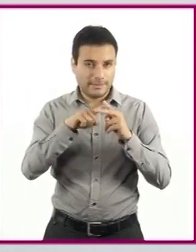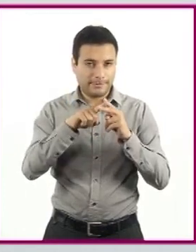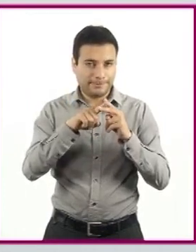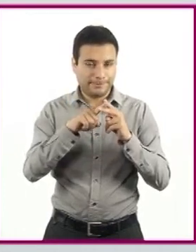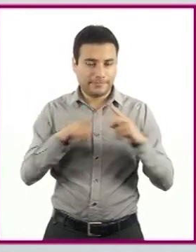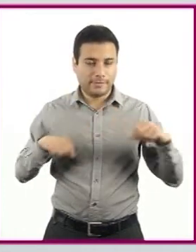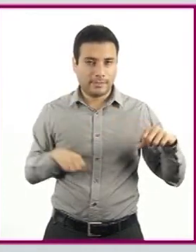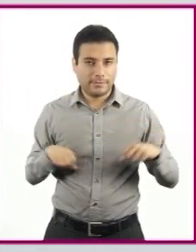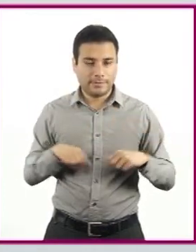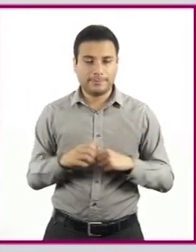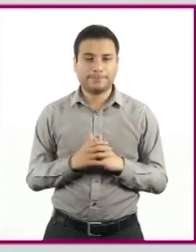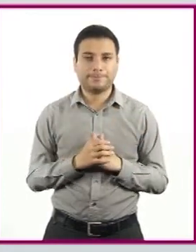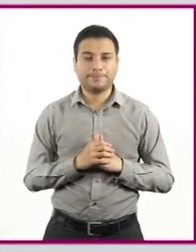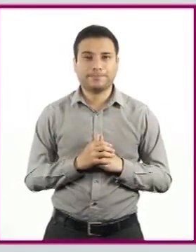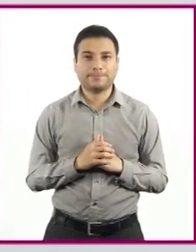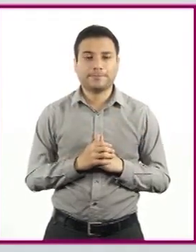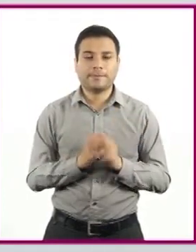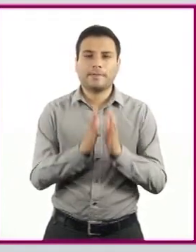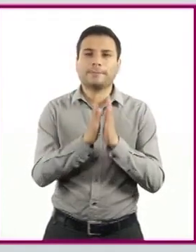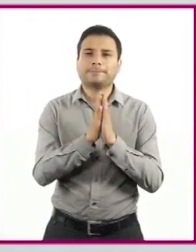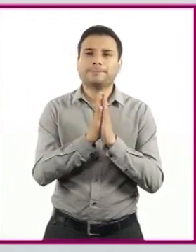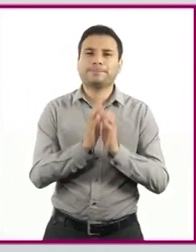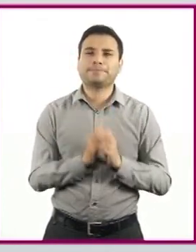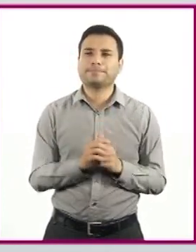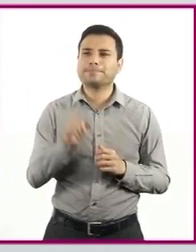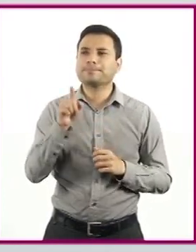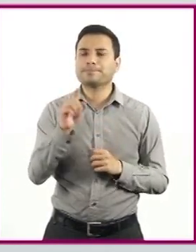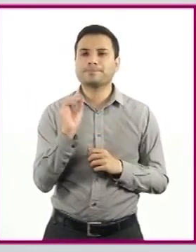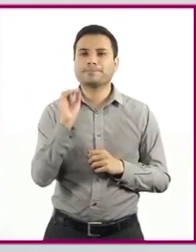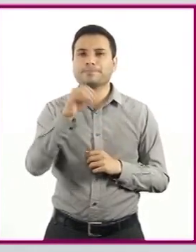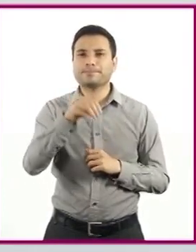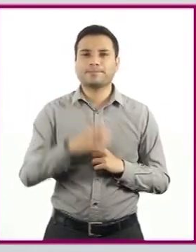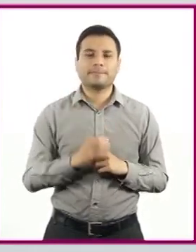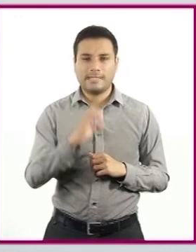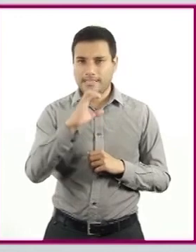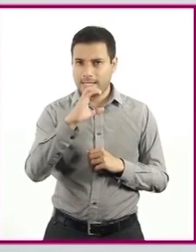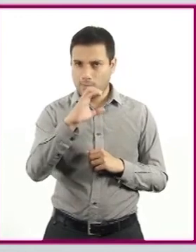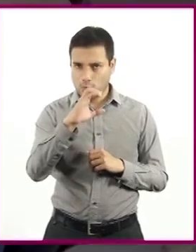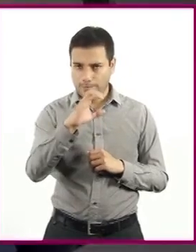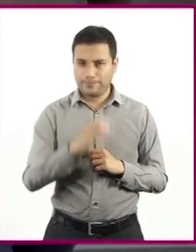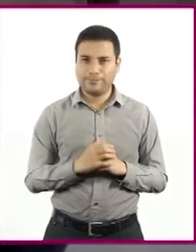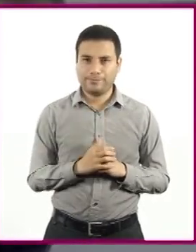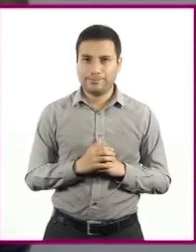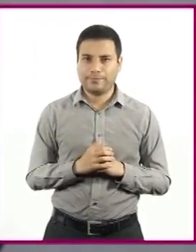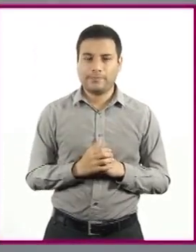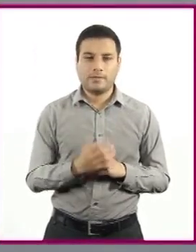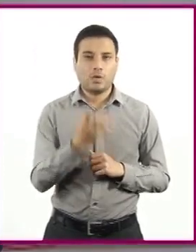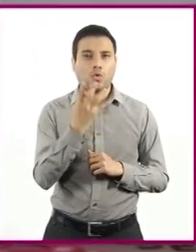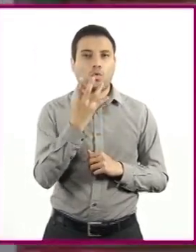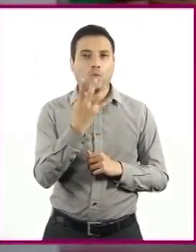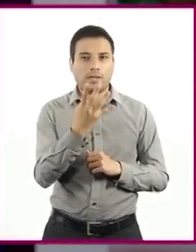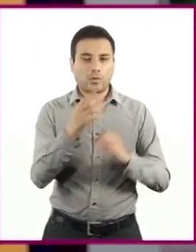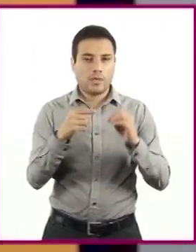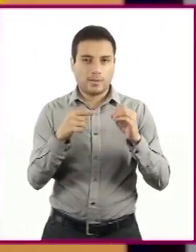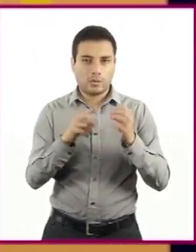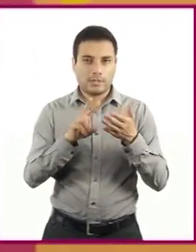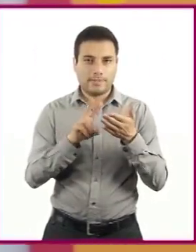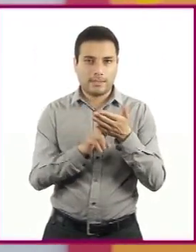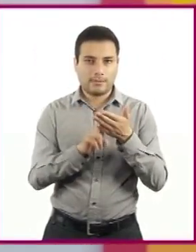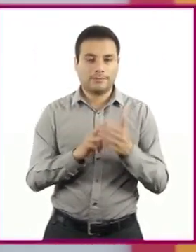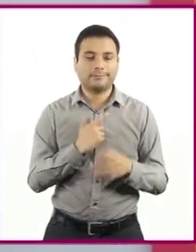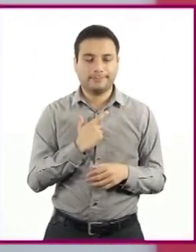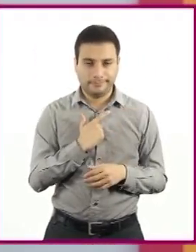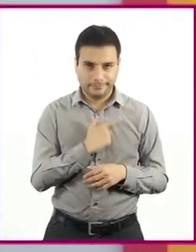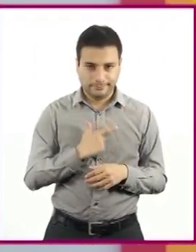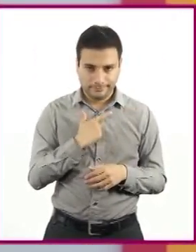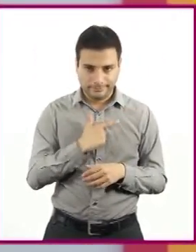actividad. Por favor, coloque el símbolo del carbono con sus 4 electrones de valencia. Con gusto, maestro.